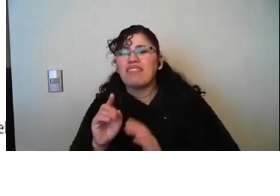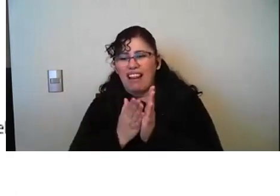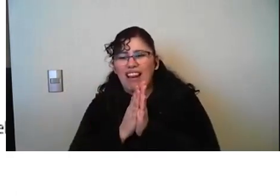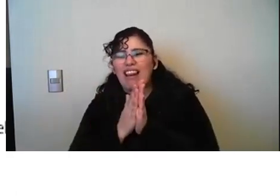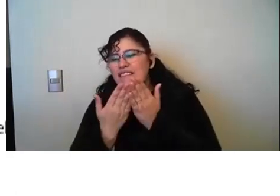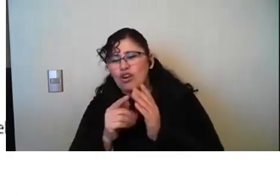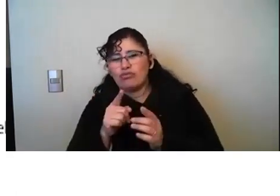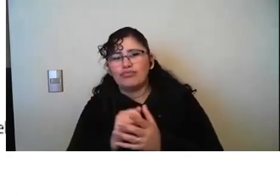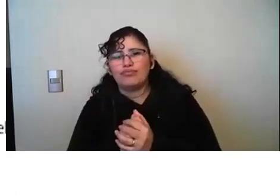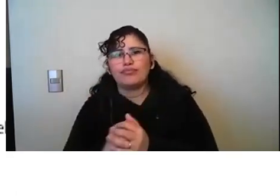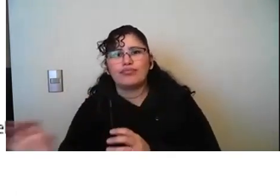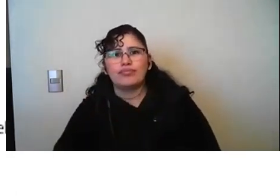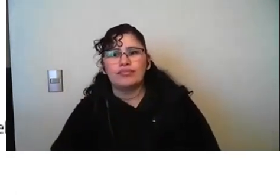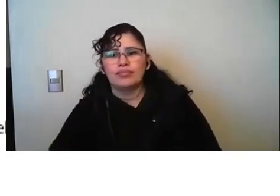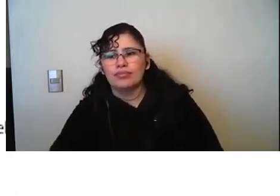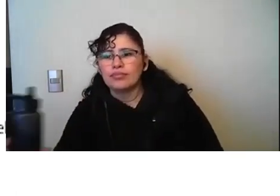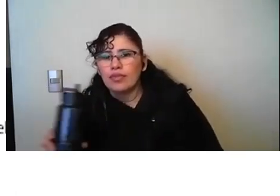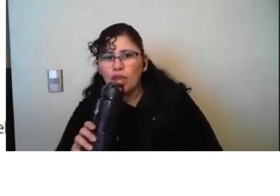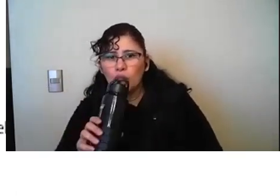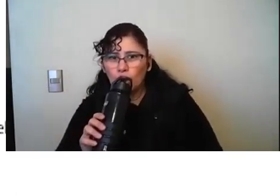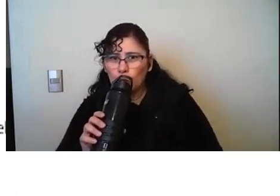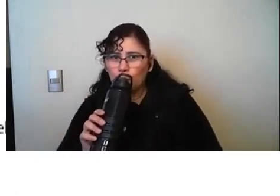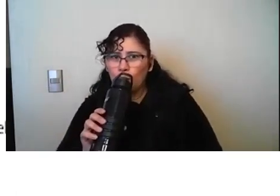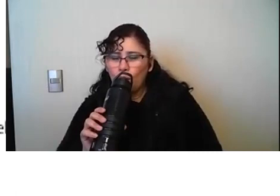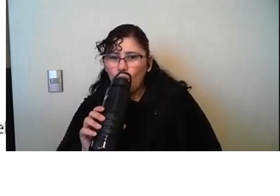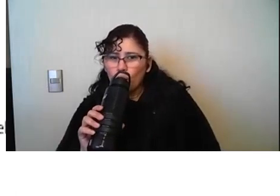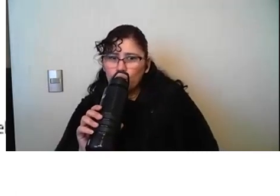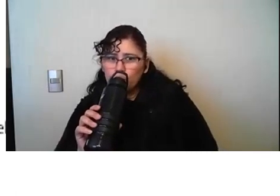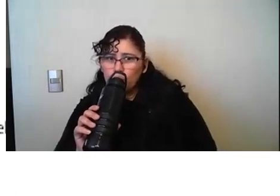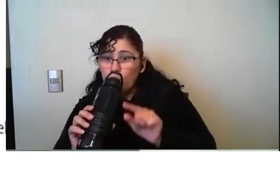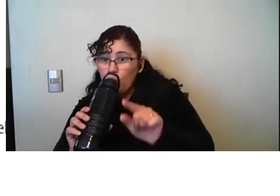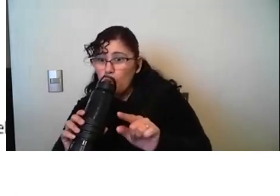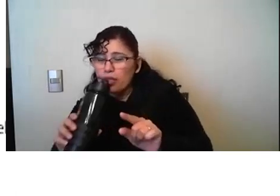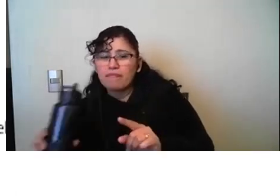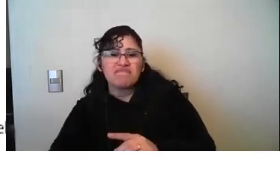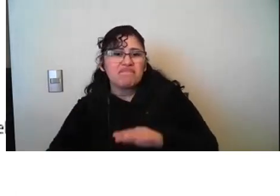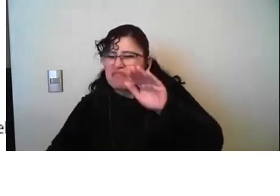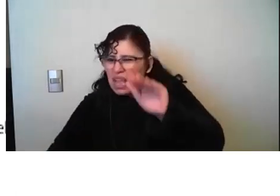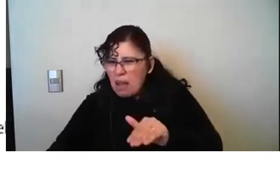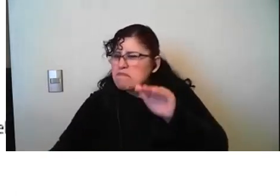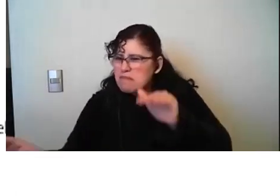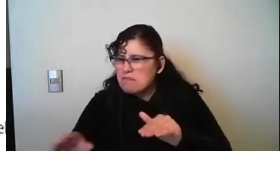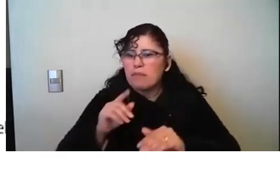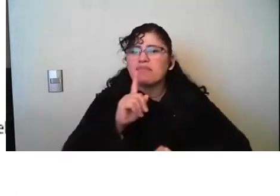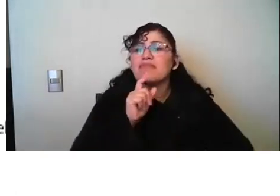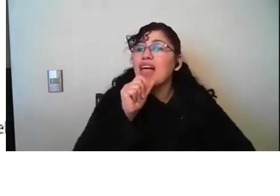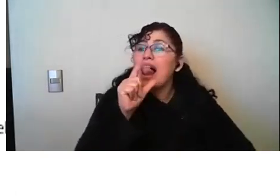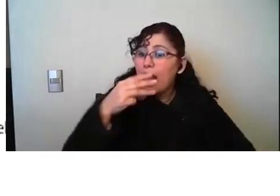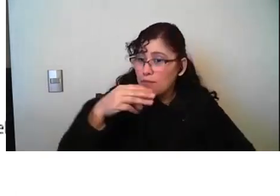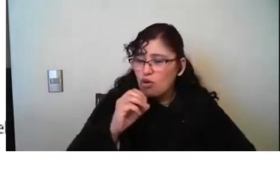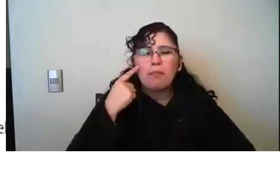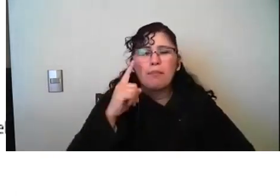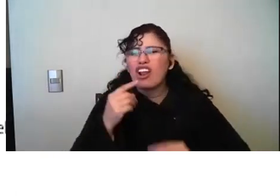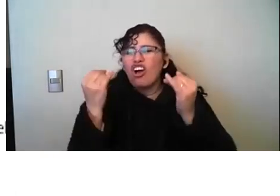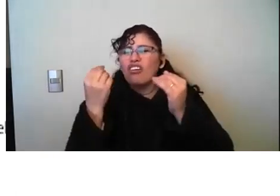Sí, es el Latarjet. Y también tenemos un esquema del tálamo. Otro dibujo, diferente. Pero para que se